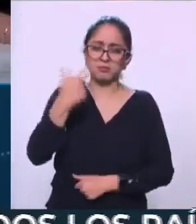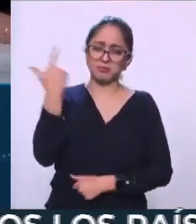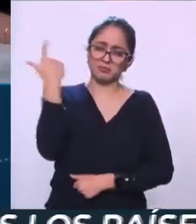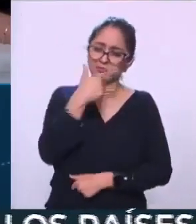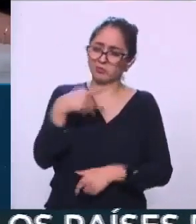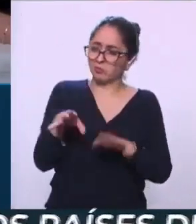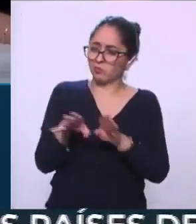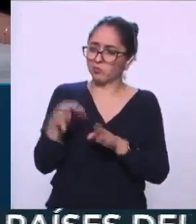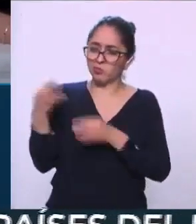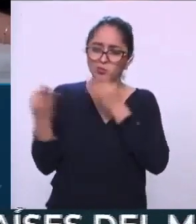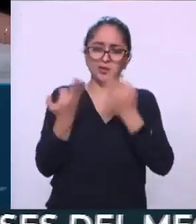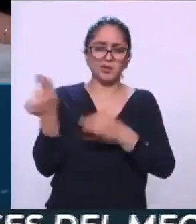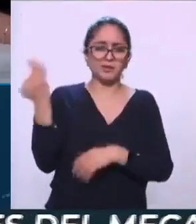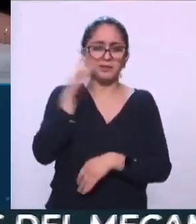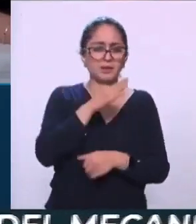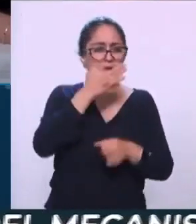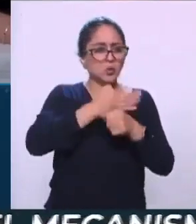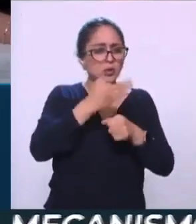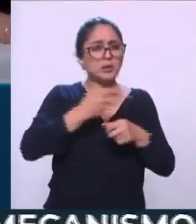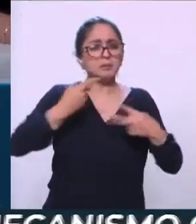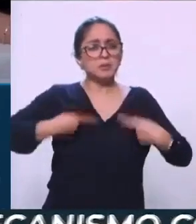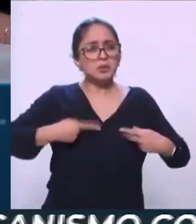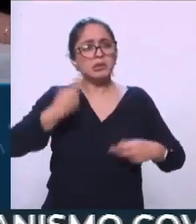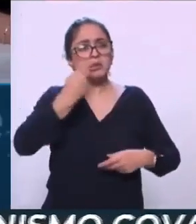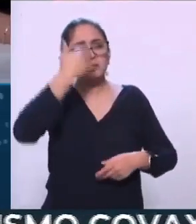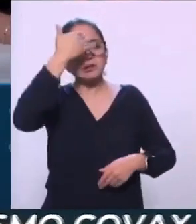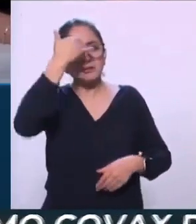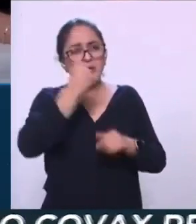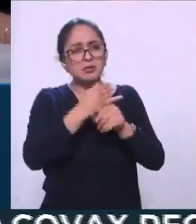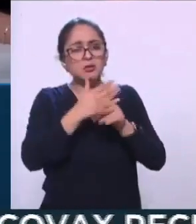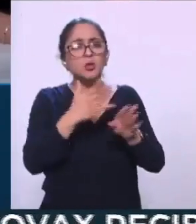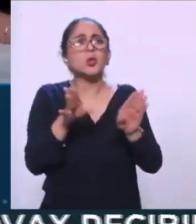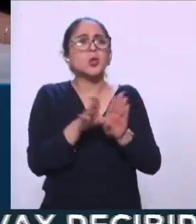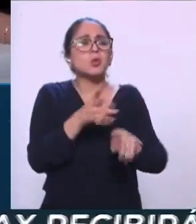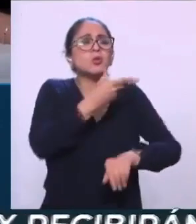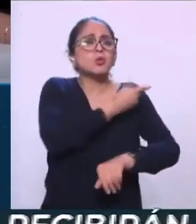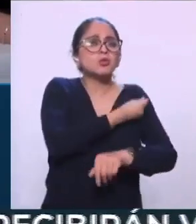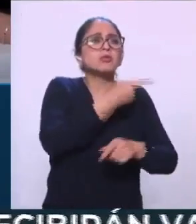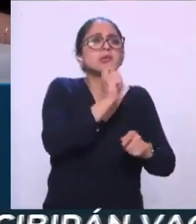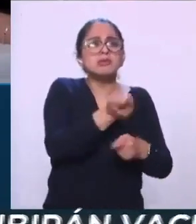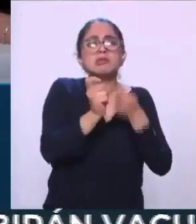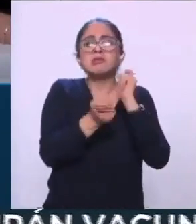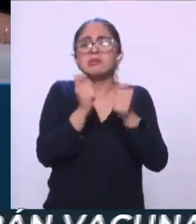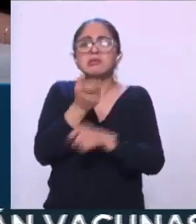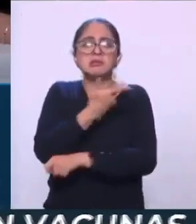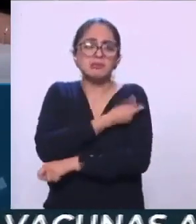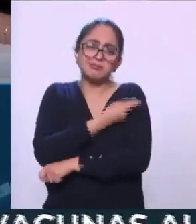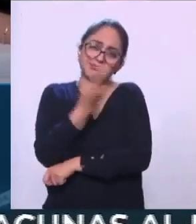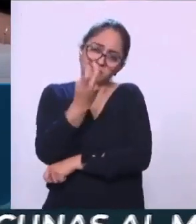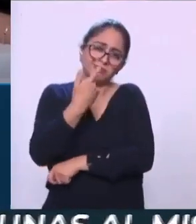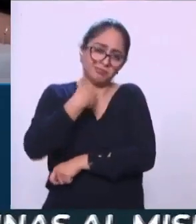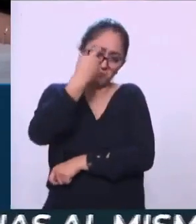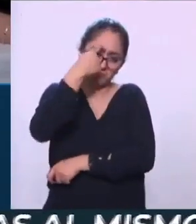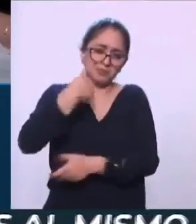rumores ante una necesidad de información, ¿no?, de cómo se van a aplicar y cómo se van a conseguir las vacunas. Eso es lo que me